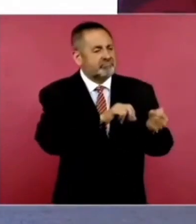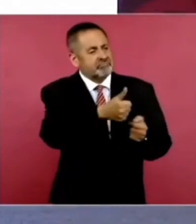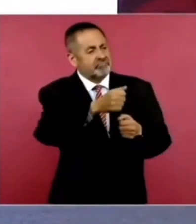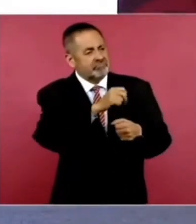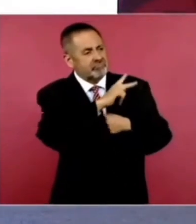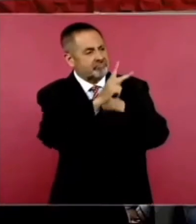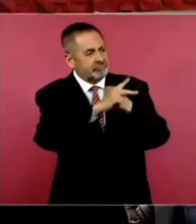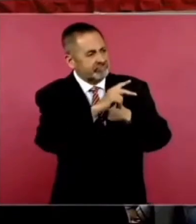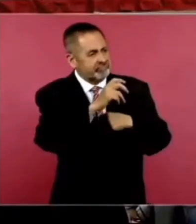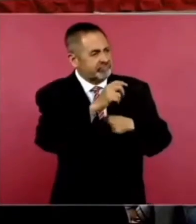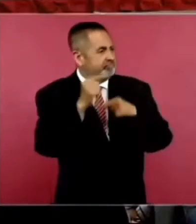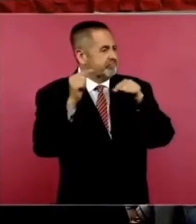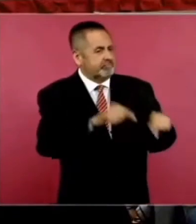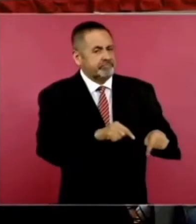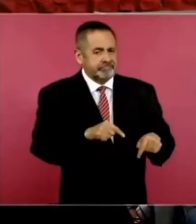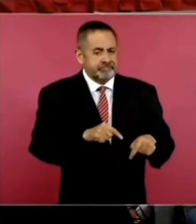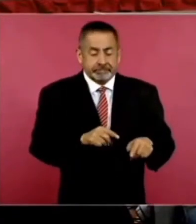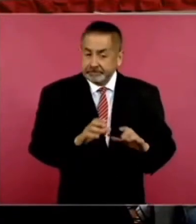extranjeros.